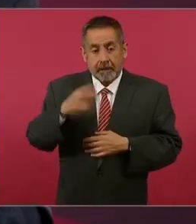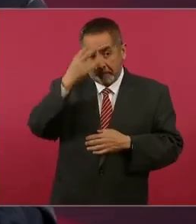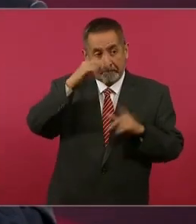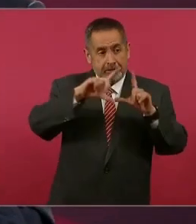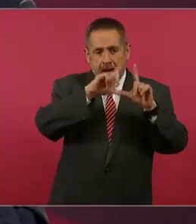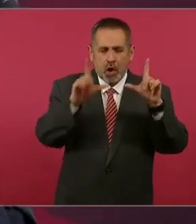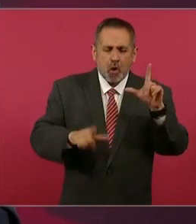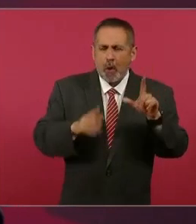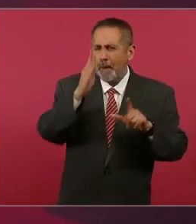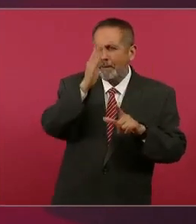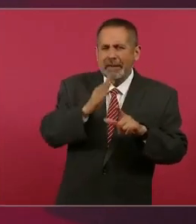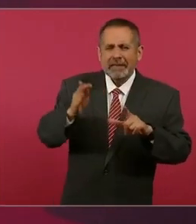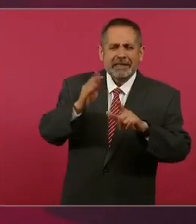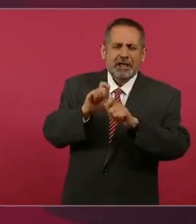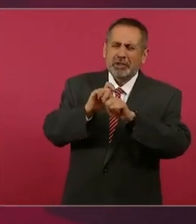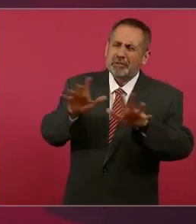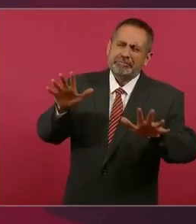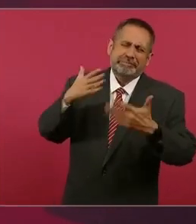México,